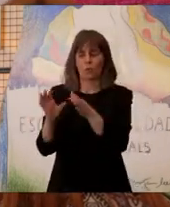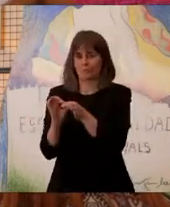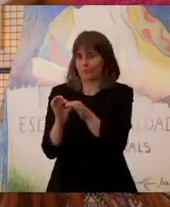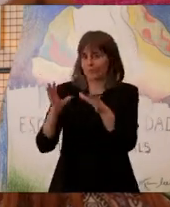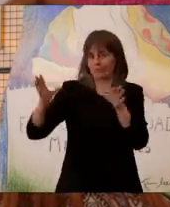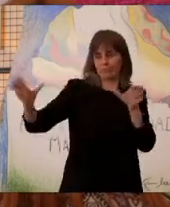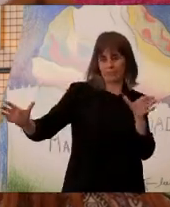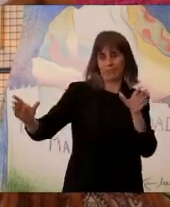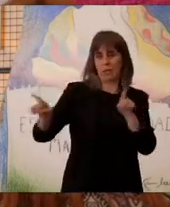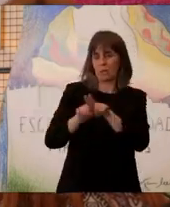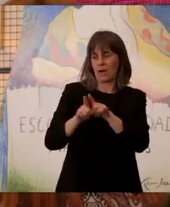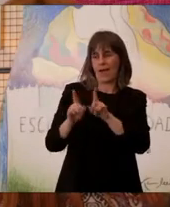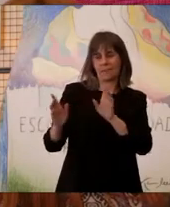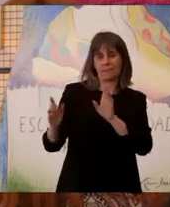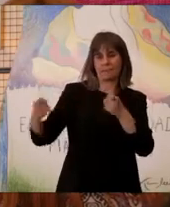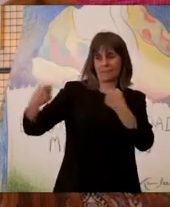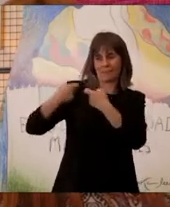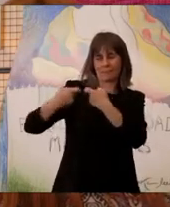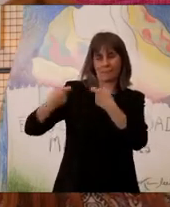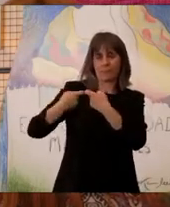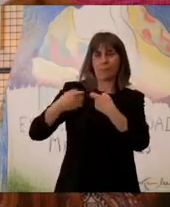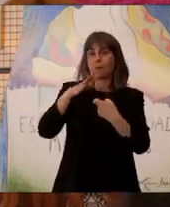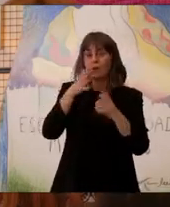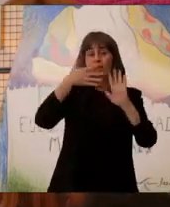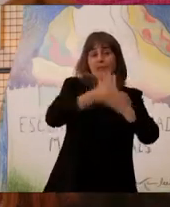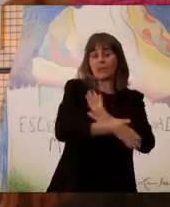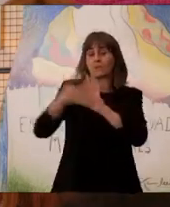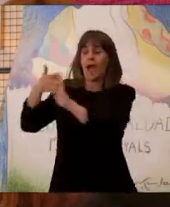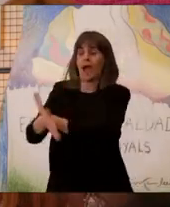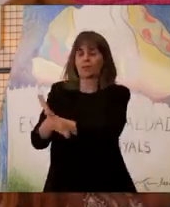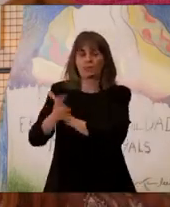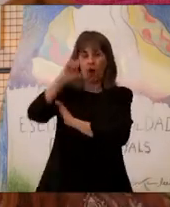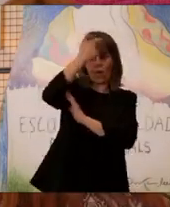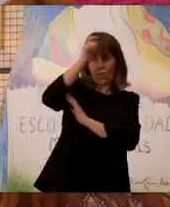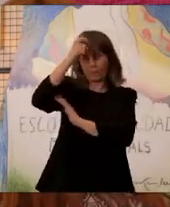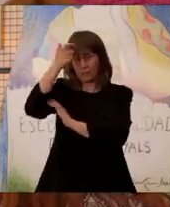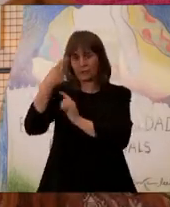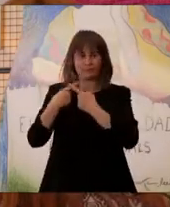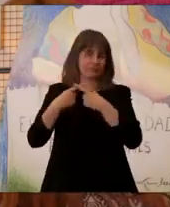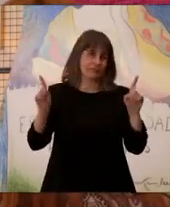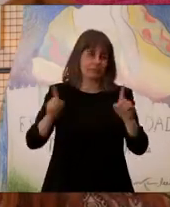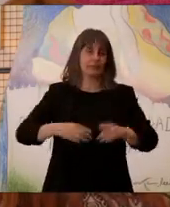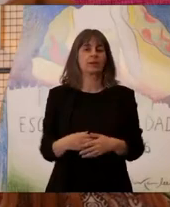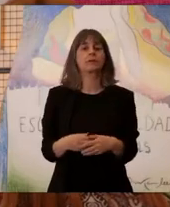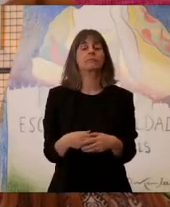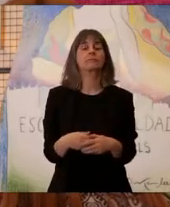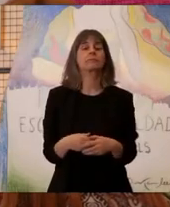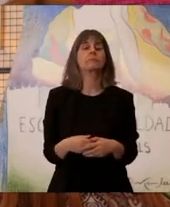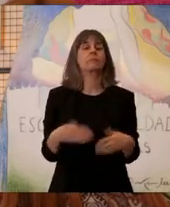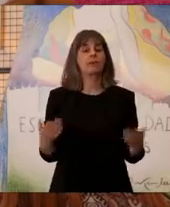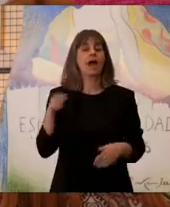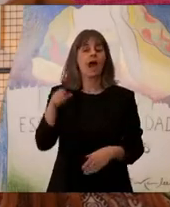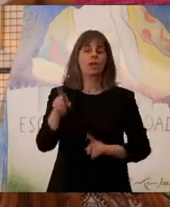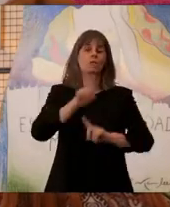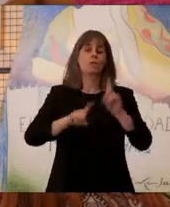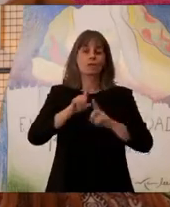generacional porque los significados de las cosas pues son muy diferentes de momento en un momento o en otro no entonces ahí el